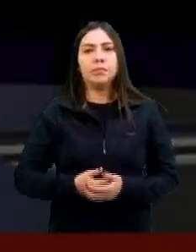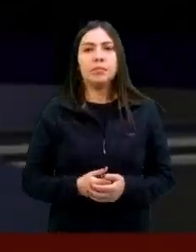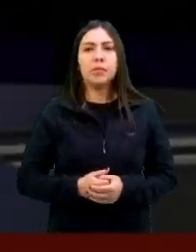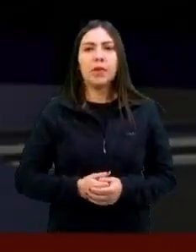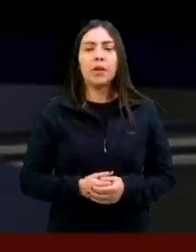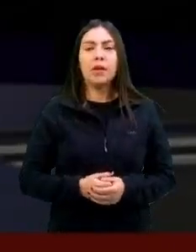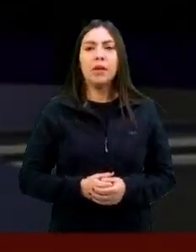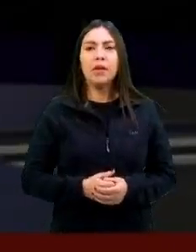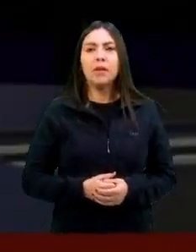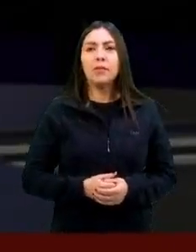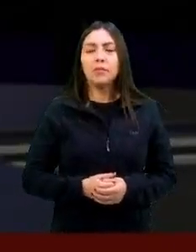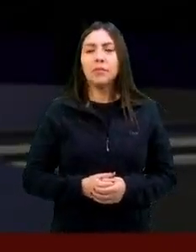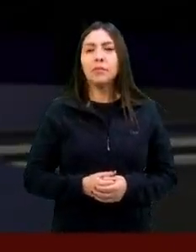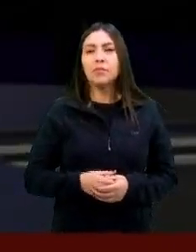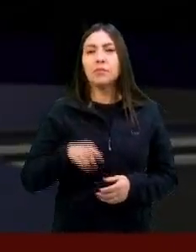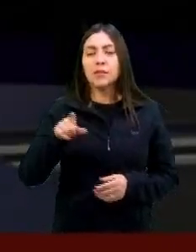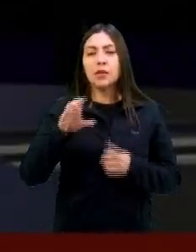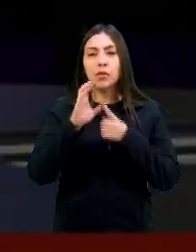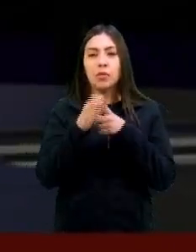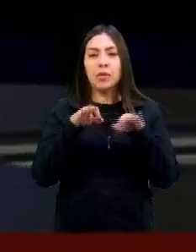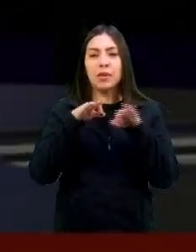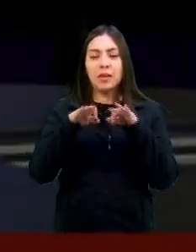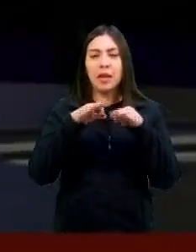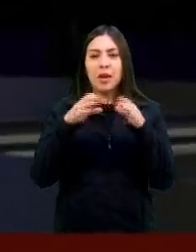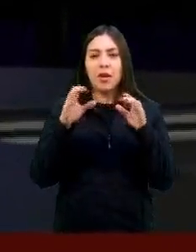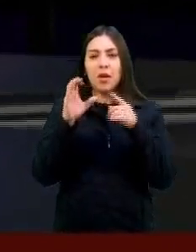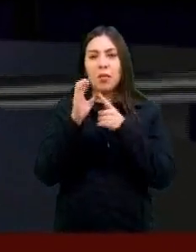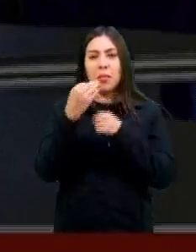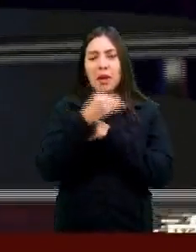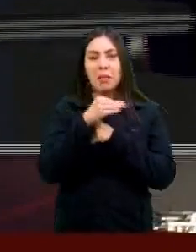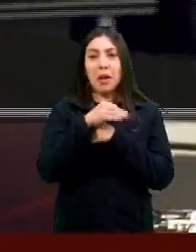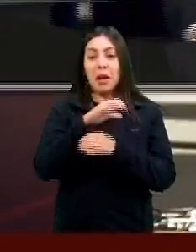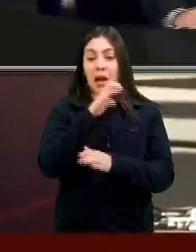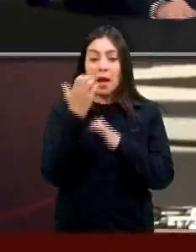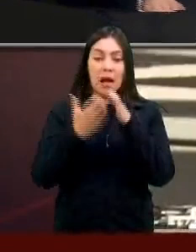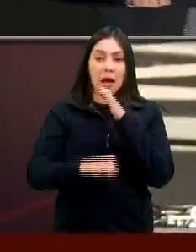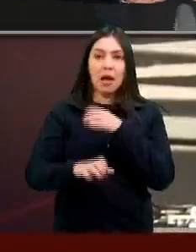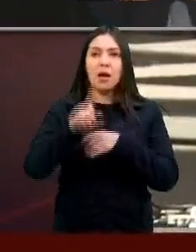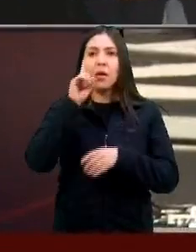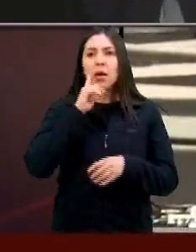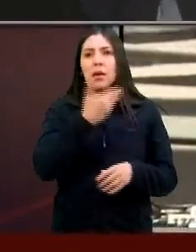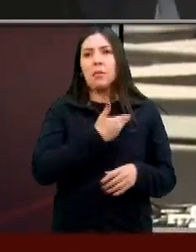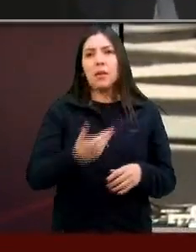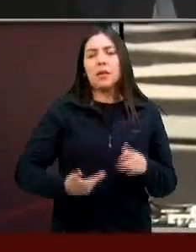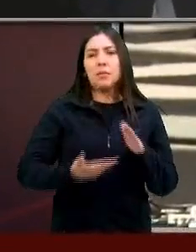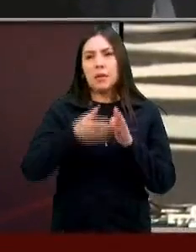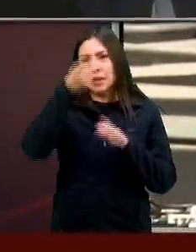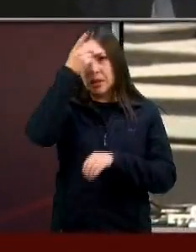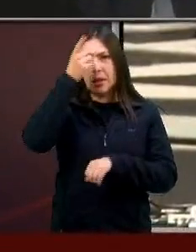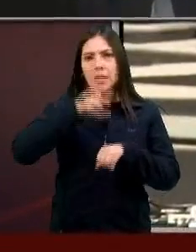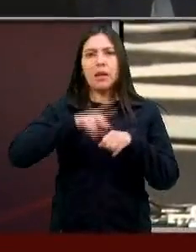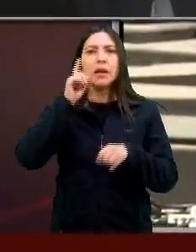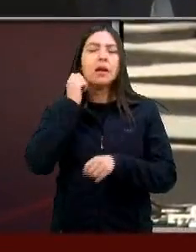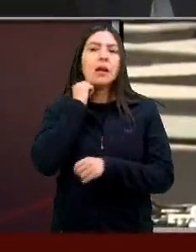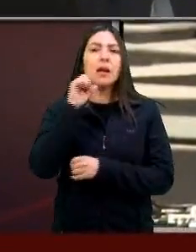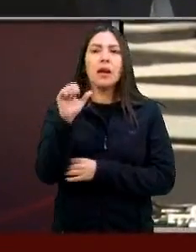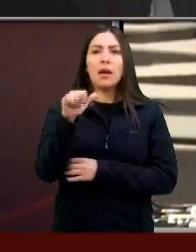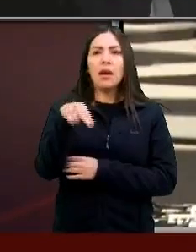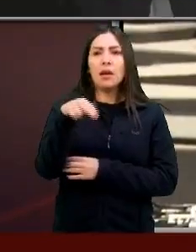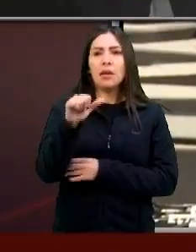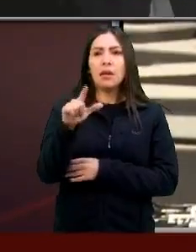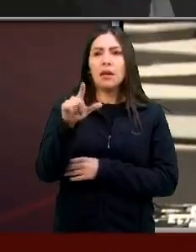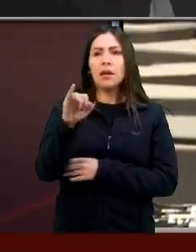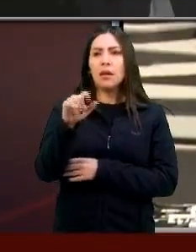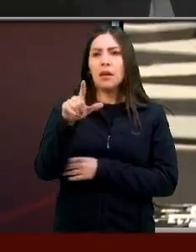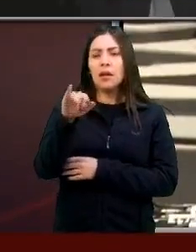y al finalizar los trabajos de la comisión permanente la presidenta de la mesa directiva de la cámara alta la senadora Ana Lilia Rivera Rivera realizó